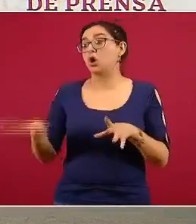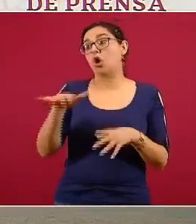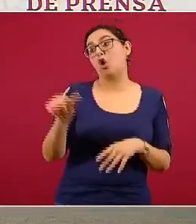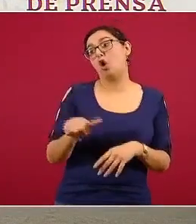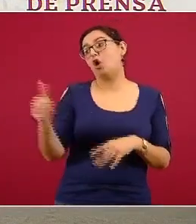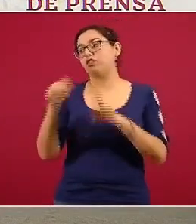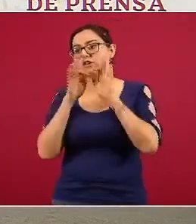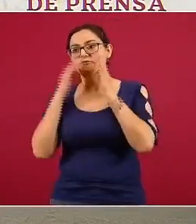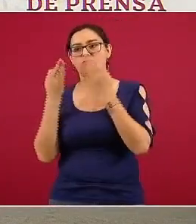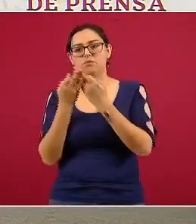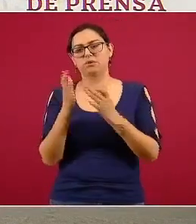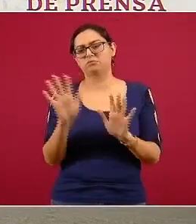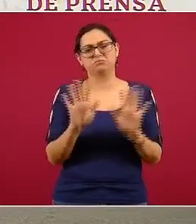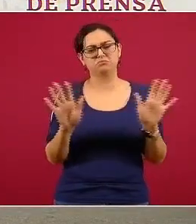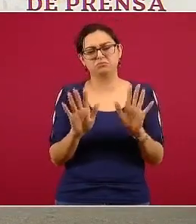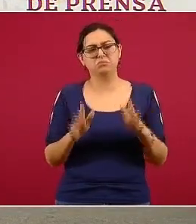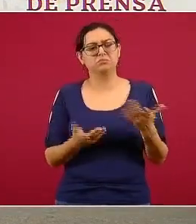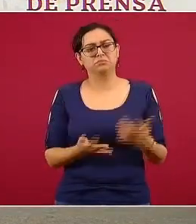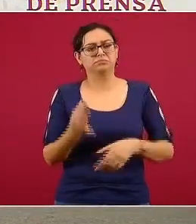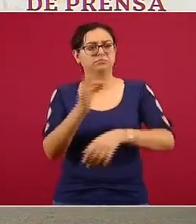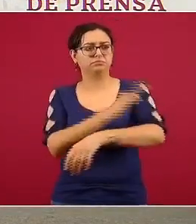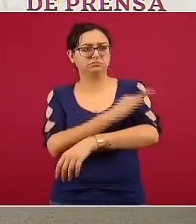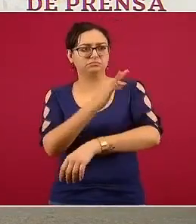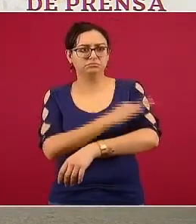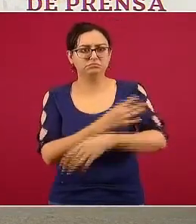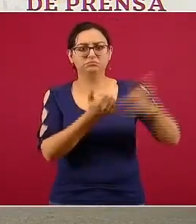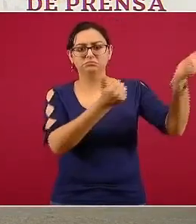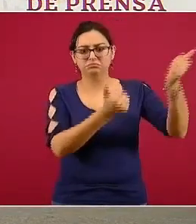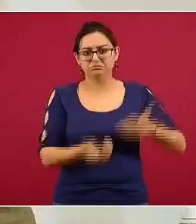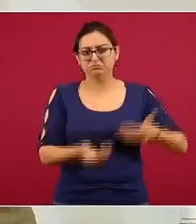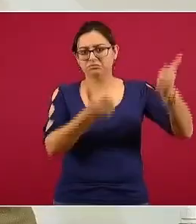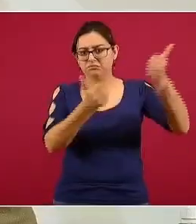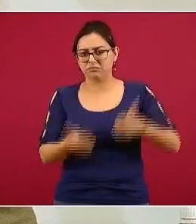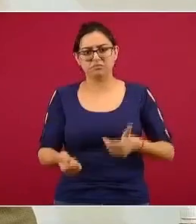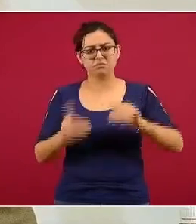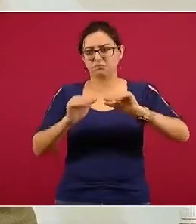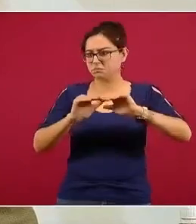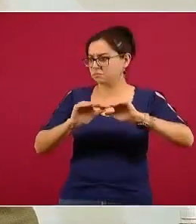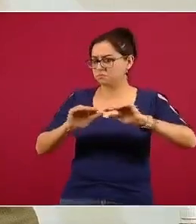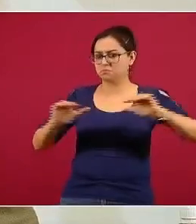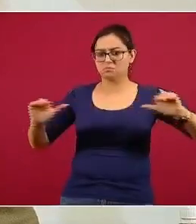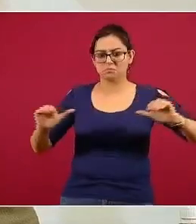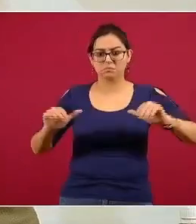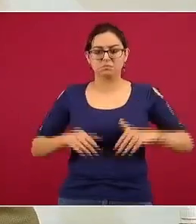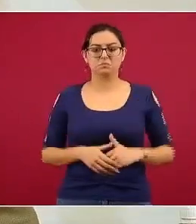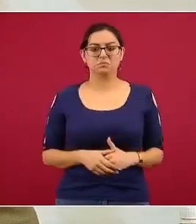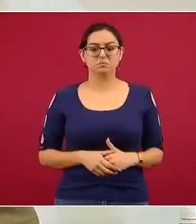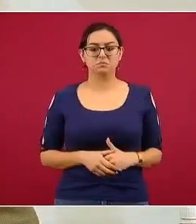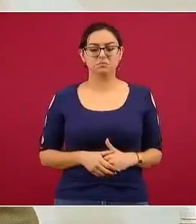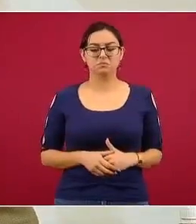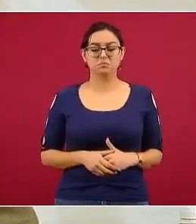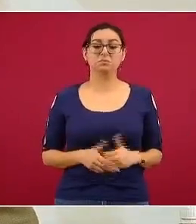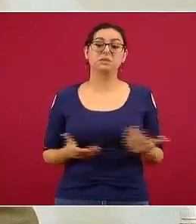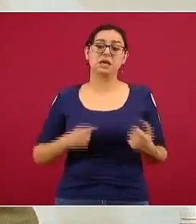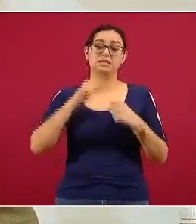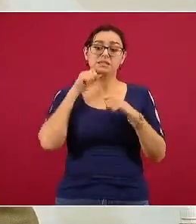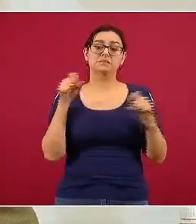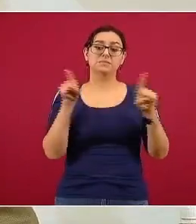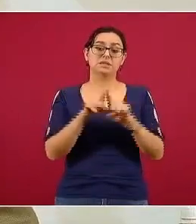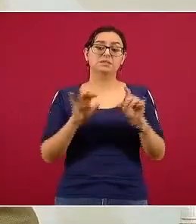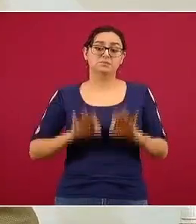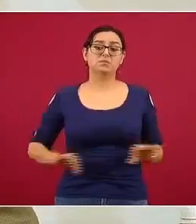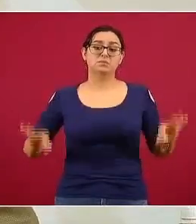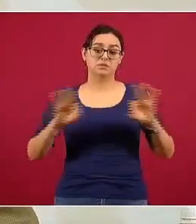digo, conforme se vayan incorporando, se van a ir estableciendo estas diferentes estrategias. Y lo que también creo que es importante